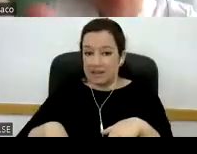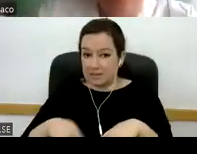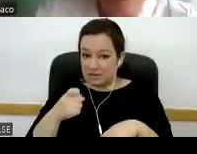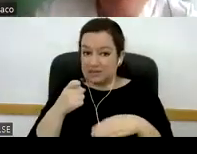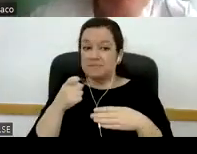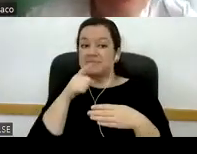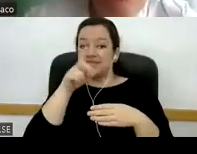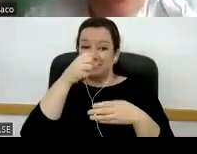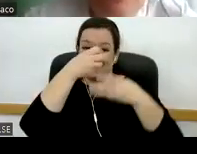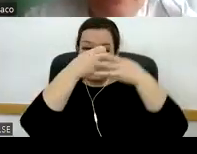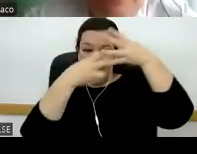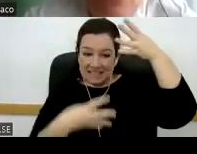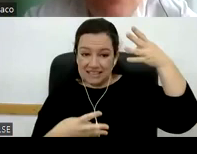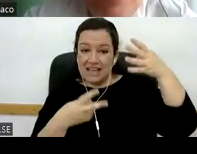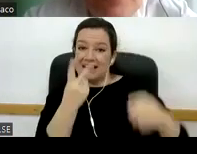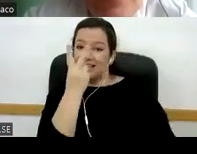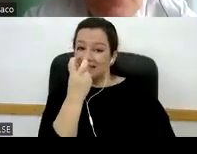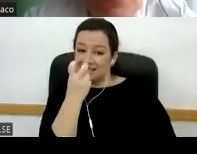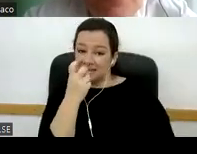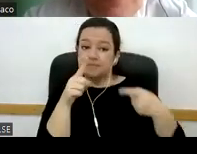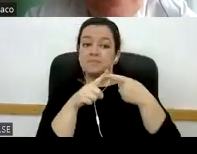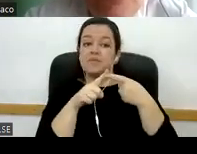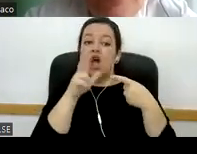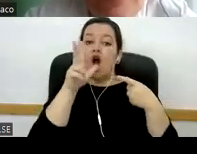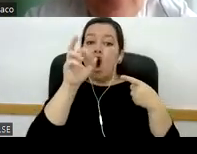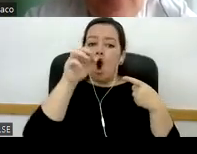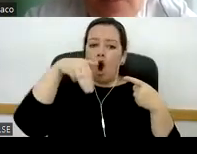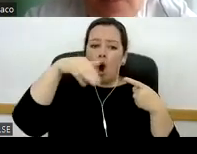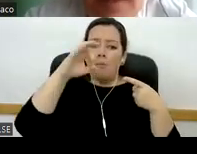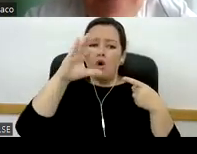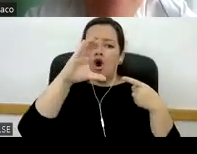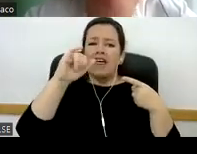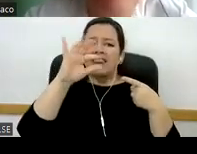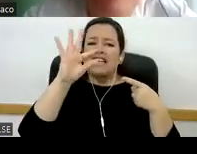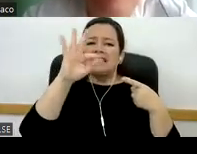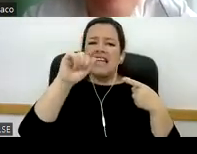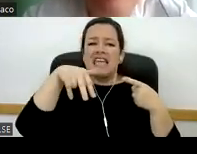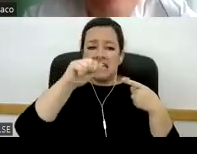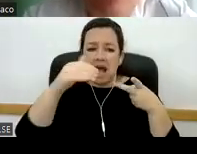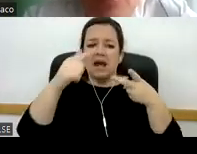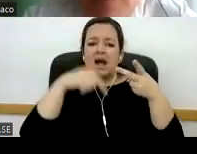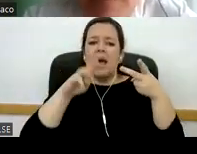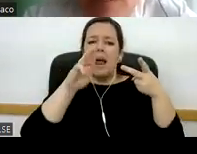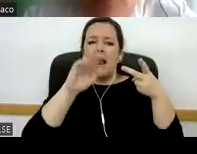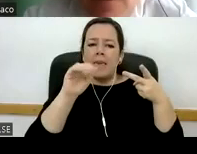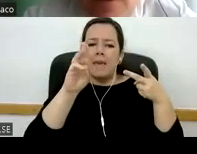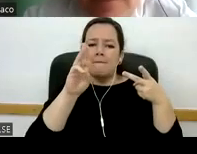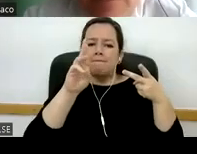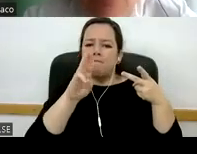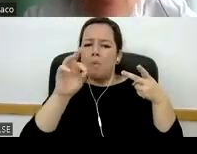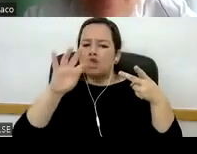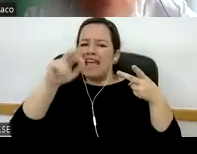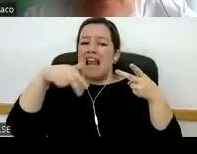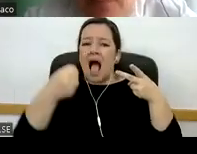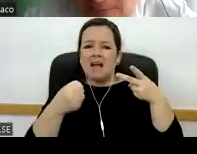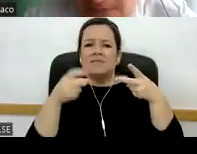este grupo, de este primer grupo, los niveles elevados de homocisteína y los niveles elevados de lipoproteína A. Tanto homocisteína como lipoproteína